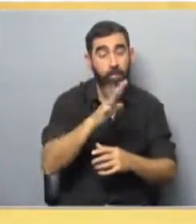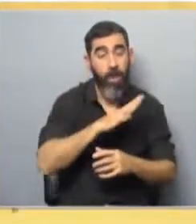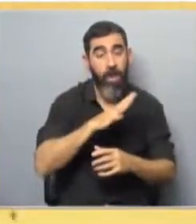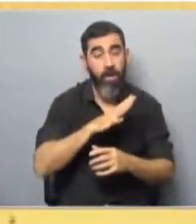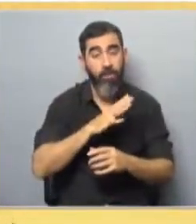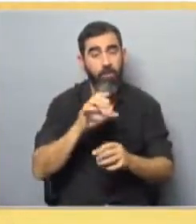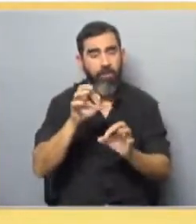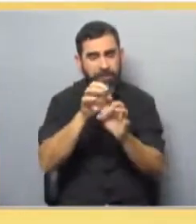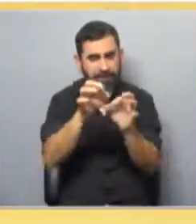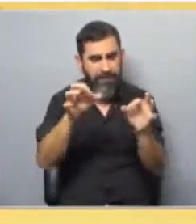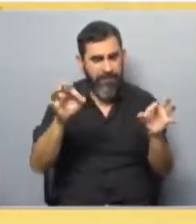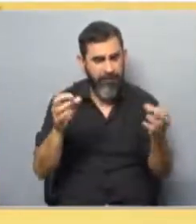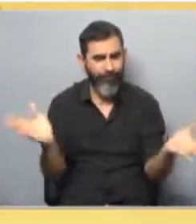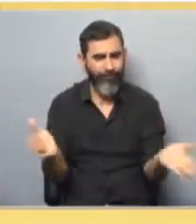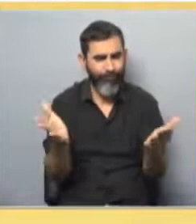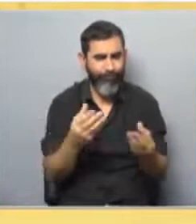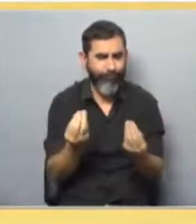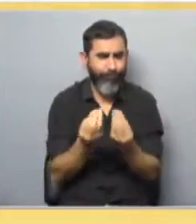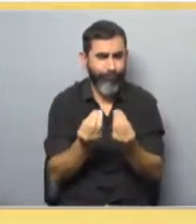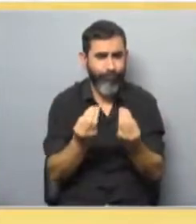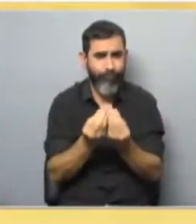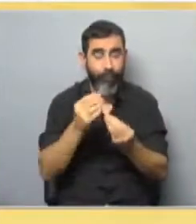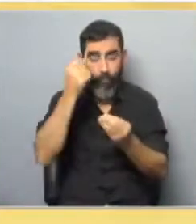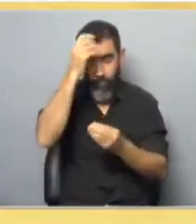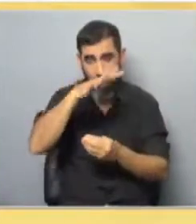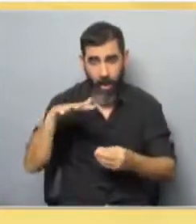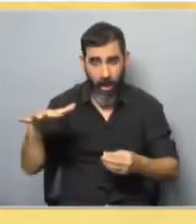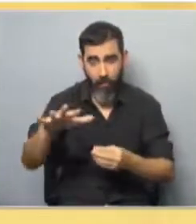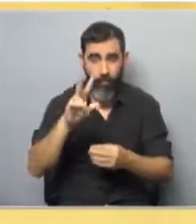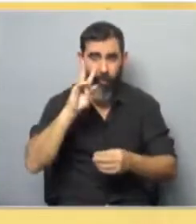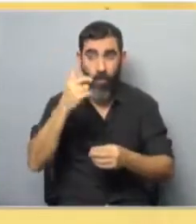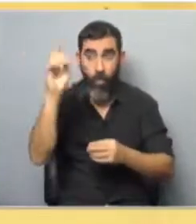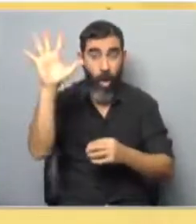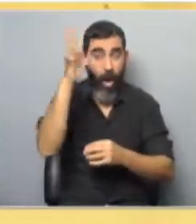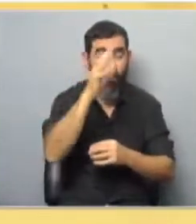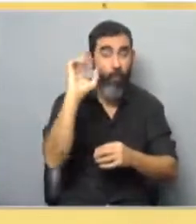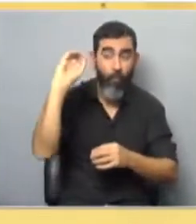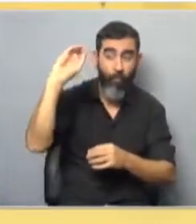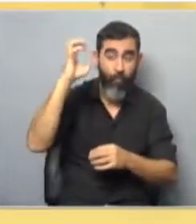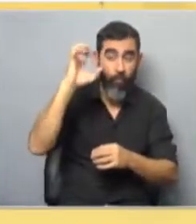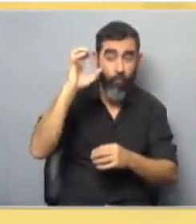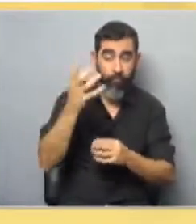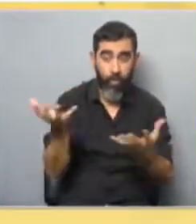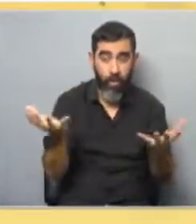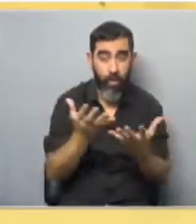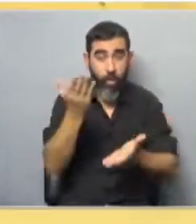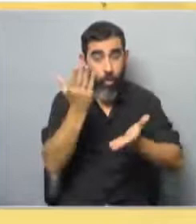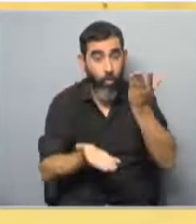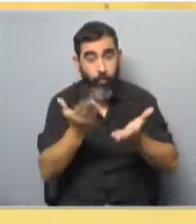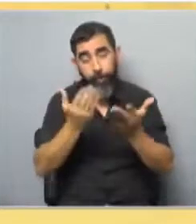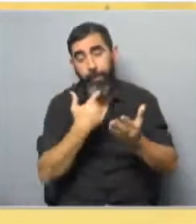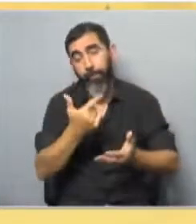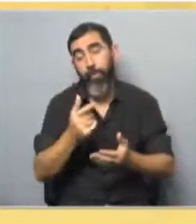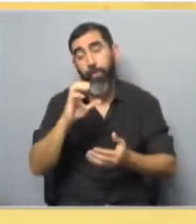producción de semillas enorme, ¿no? Hace poco estuve en el campo y miraba un ligustro con frutos, que es en esta época, comparado con, no sé, con